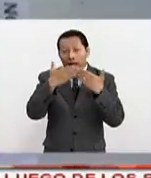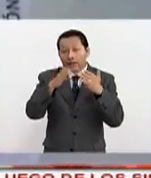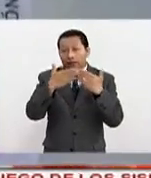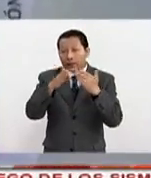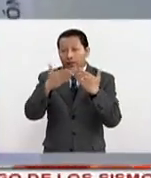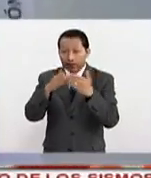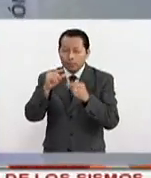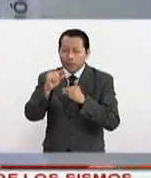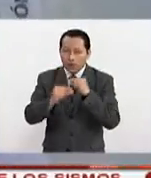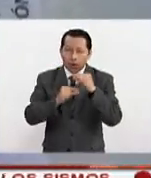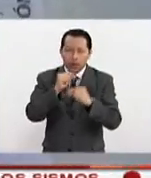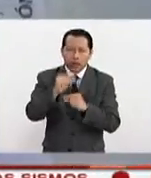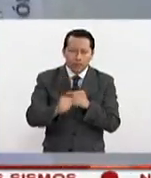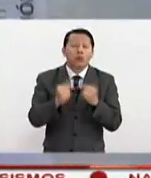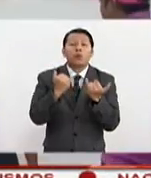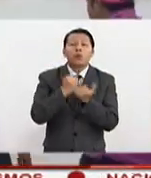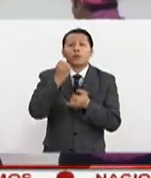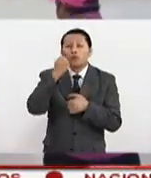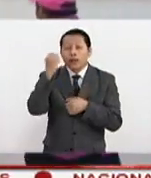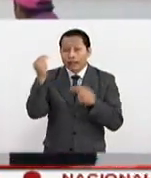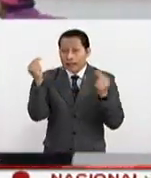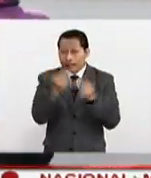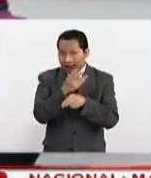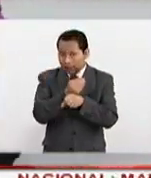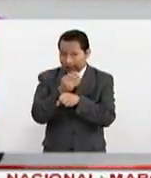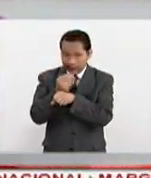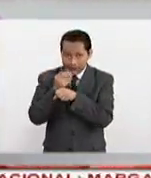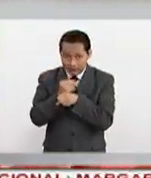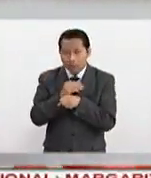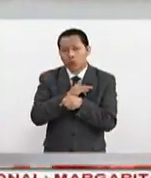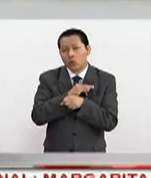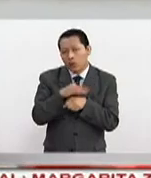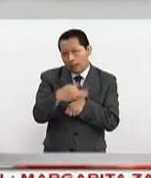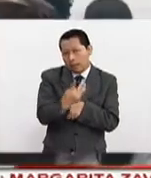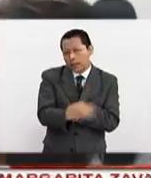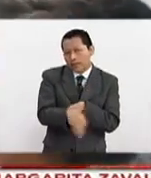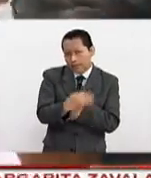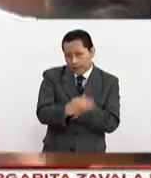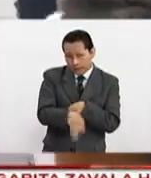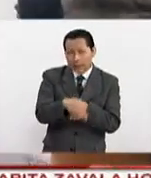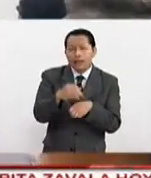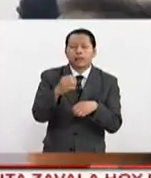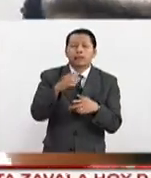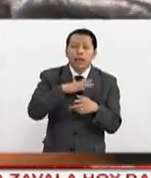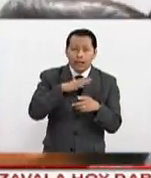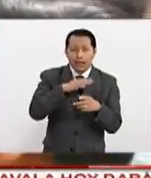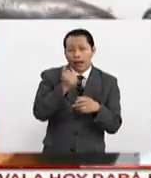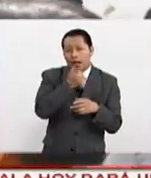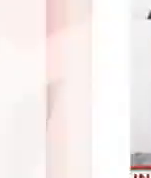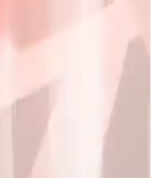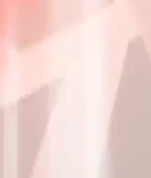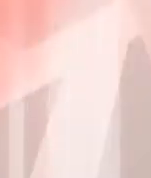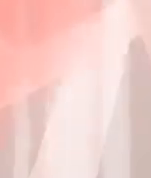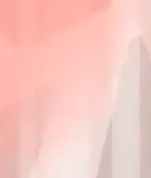los planteles que requieran rehabilitación serán reubicados en otras instalaciones, en aulas provisionales.